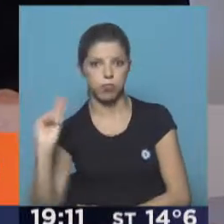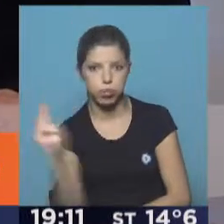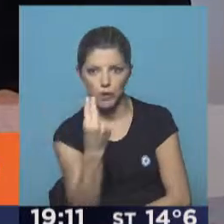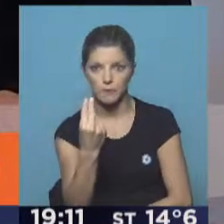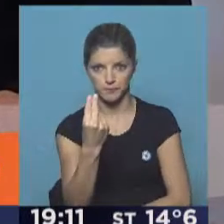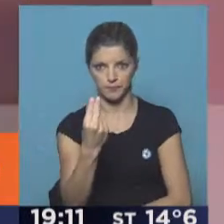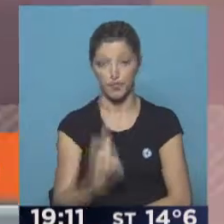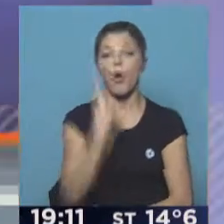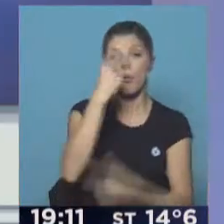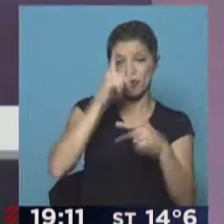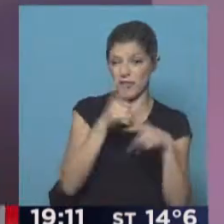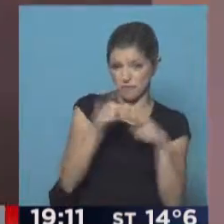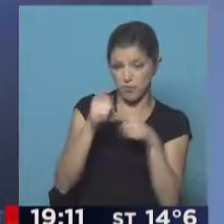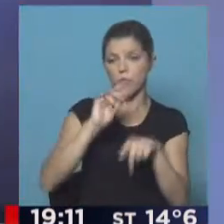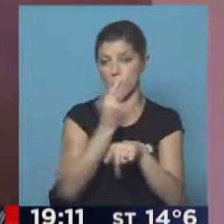abatido.